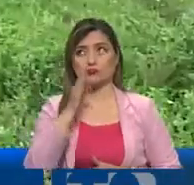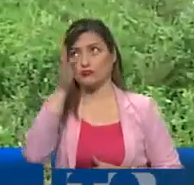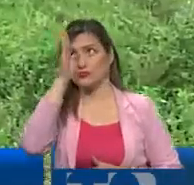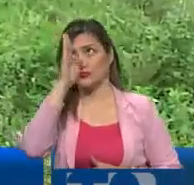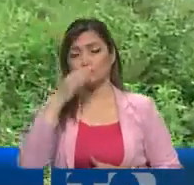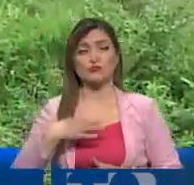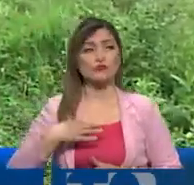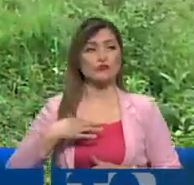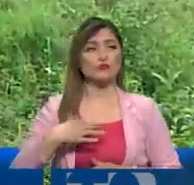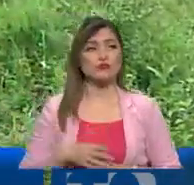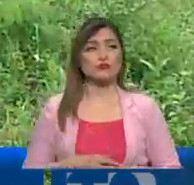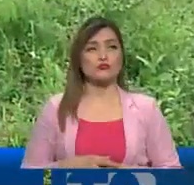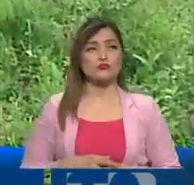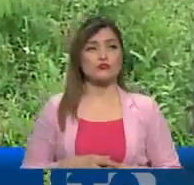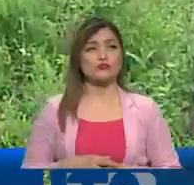Dios.